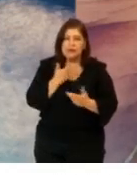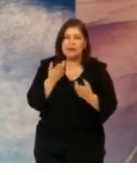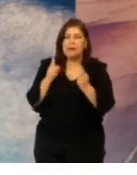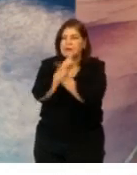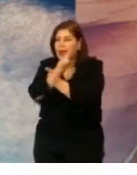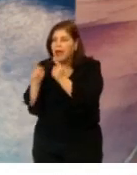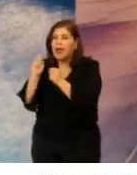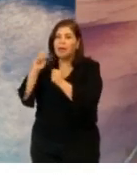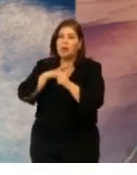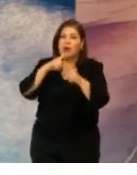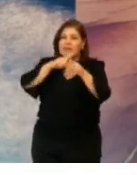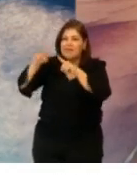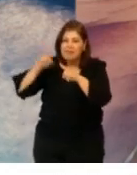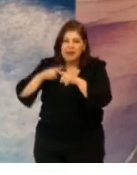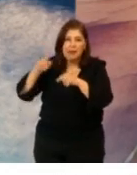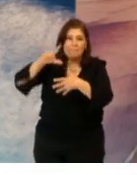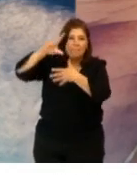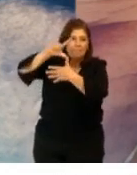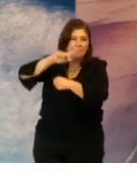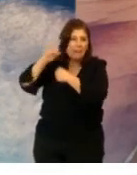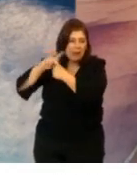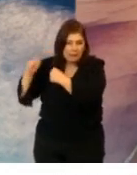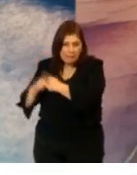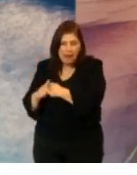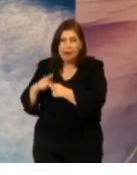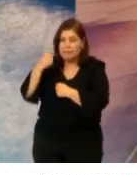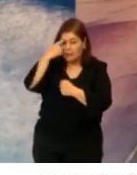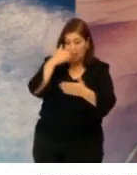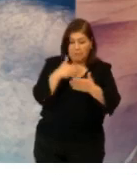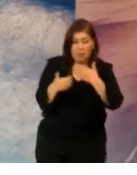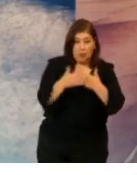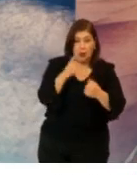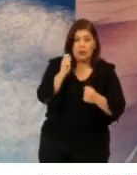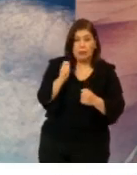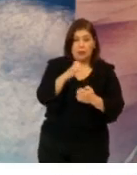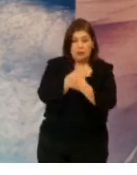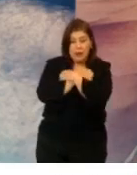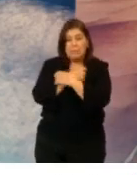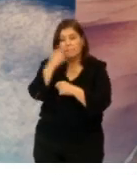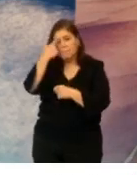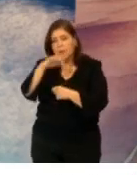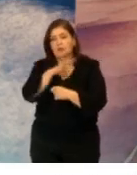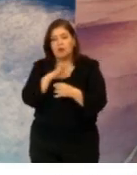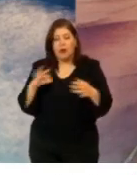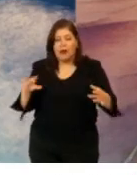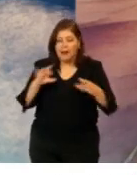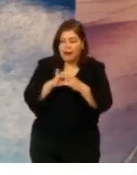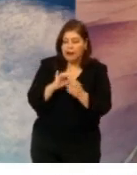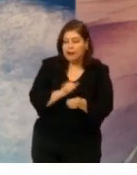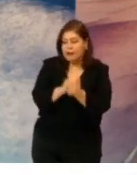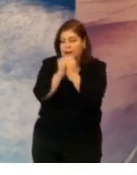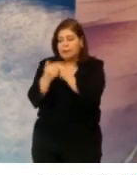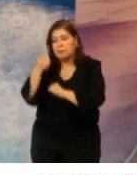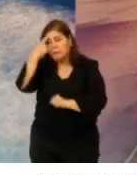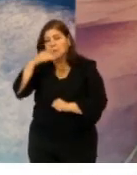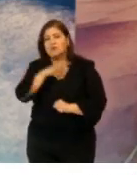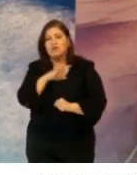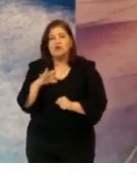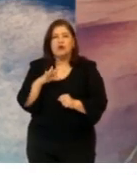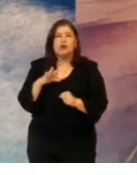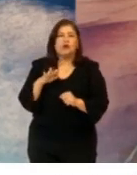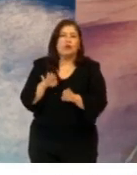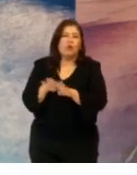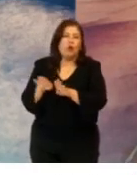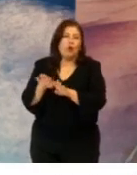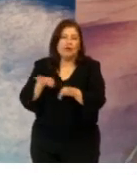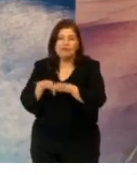en nuestros países, que los modelos educativos pasen de modelos frontales a modelos de trabajo cooperativo en grupo, ¿sí?